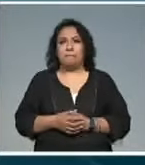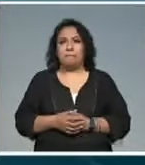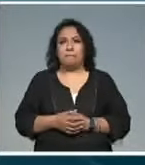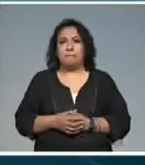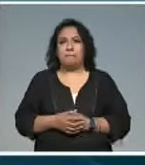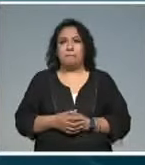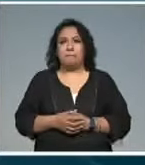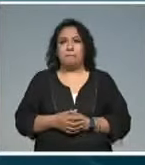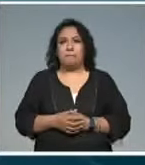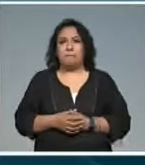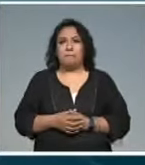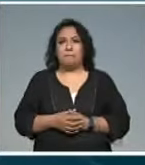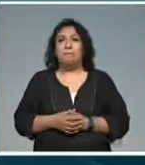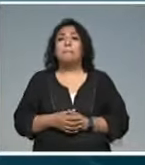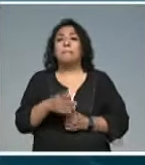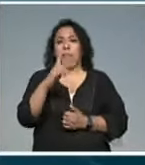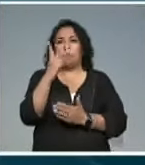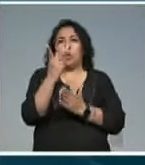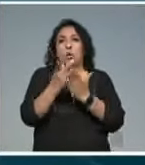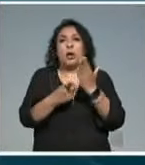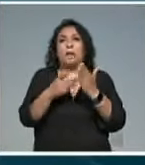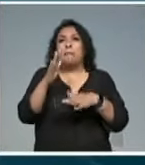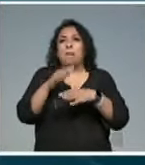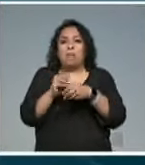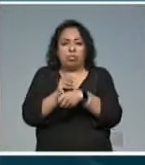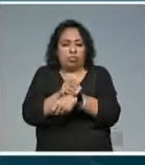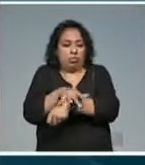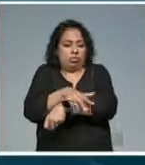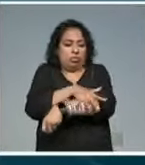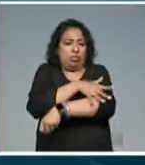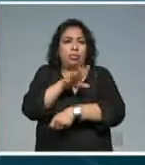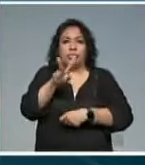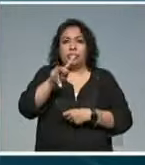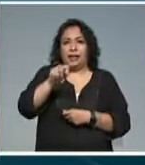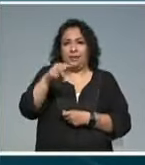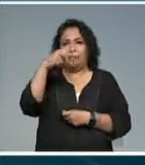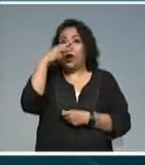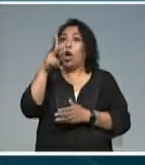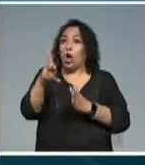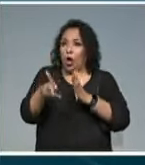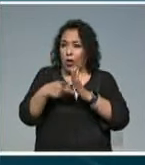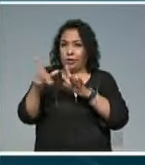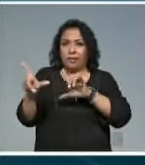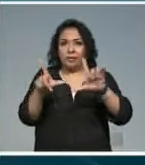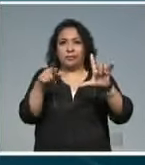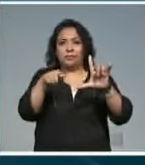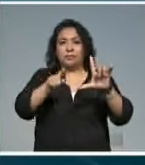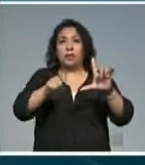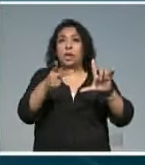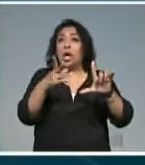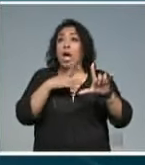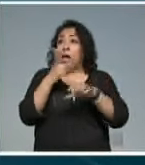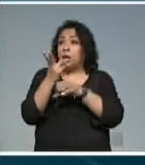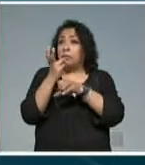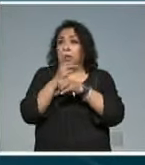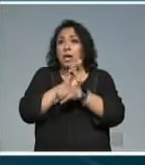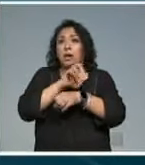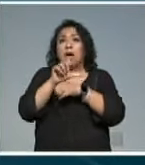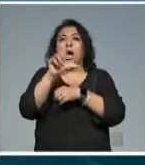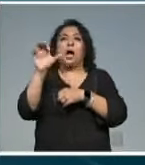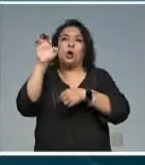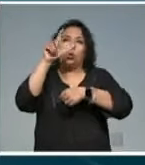pantano y no se mancha. El programa más emplumado de la televisión mexicana regresa a la pantalla de Canal 22 con grandes invitados de la